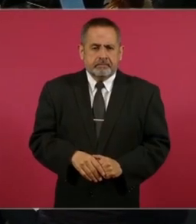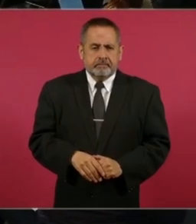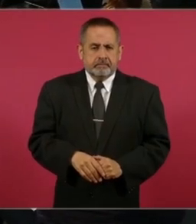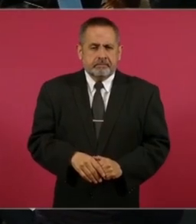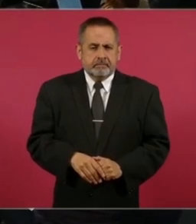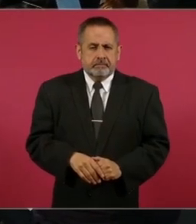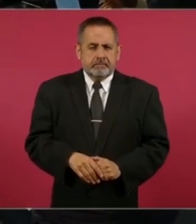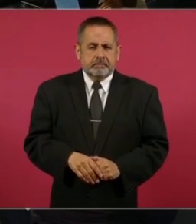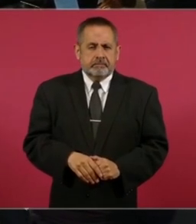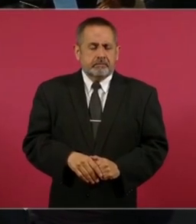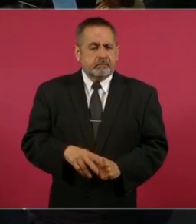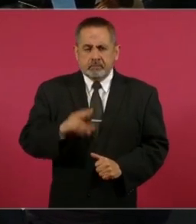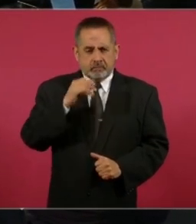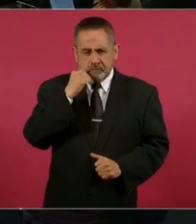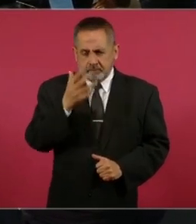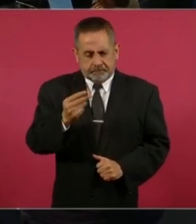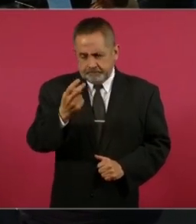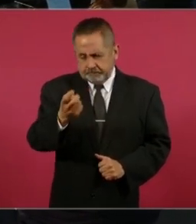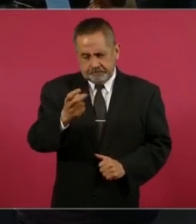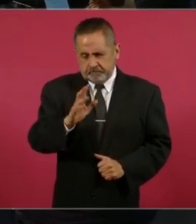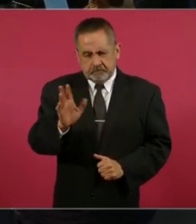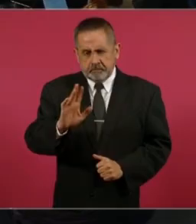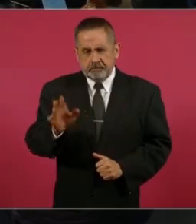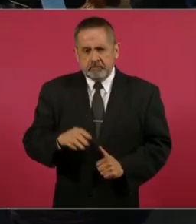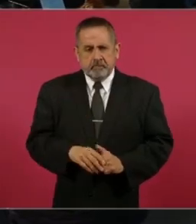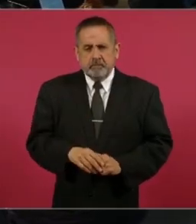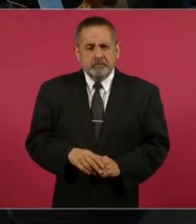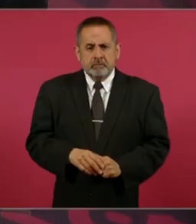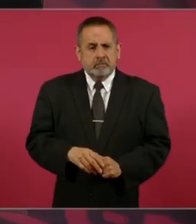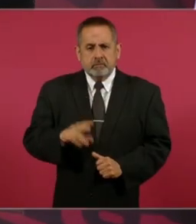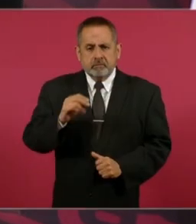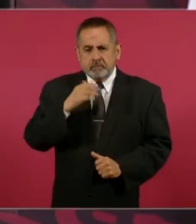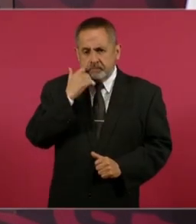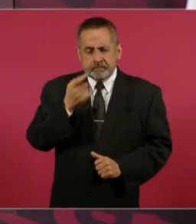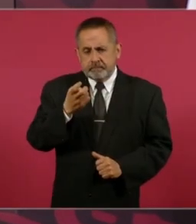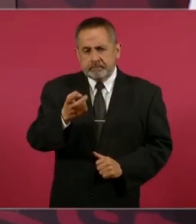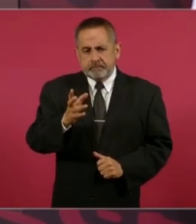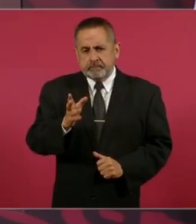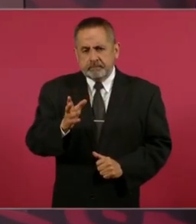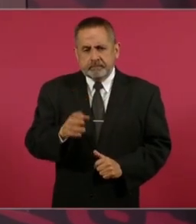vida no queremos eso no queremos